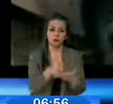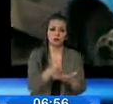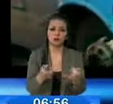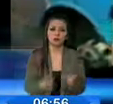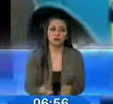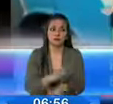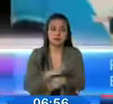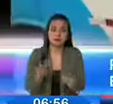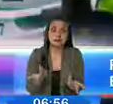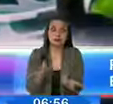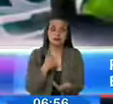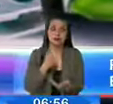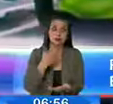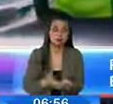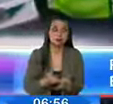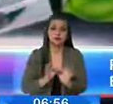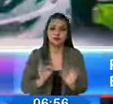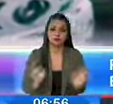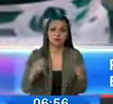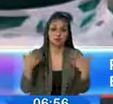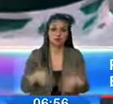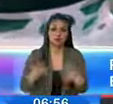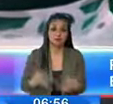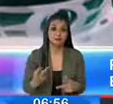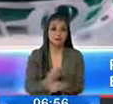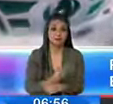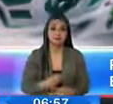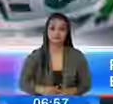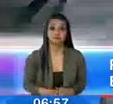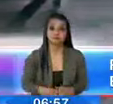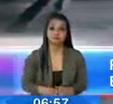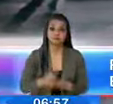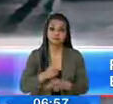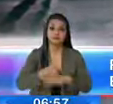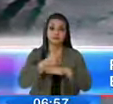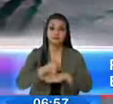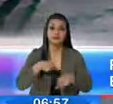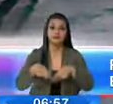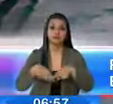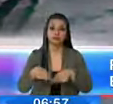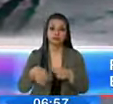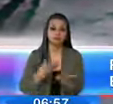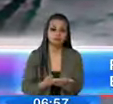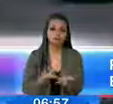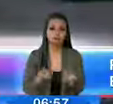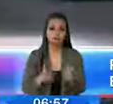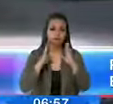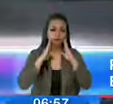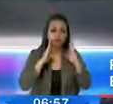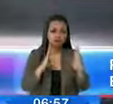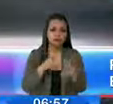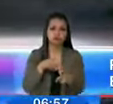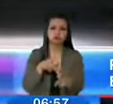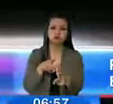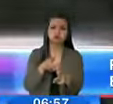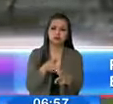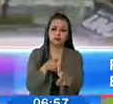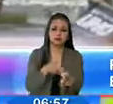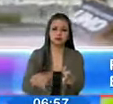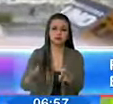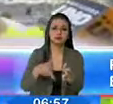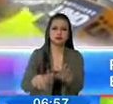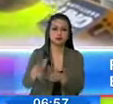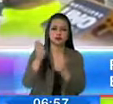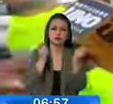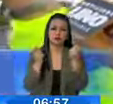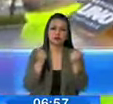si no, imagínese, si no ayudaba. Hasta el lugar llegaron elementos de la ATM para evitar el estancamiento del tránsito. Claro, este